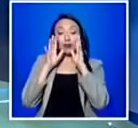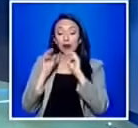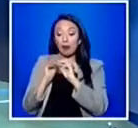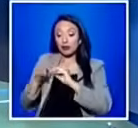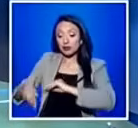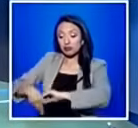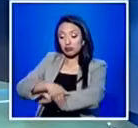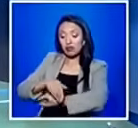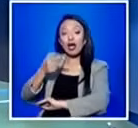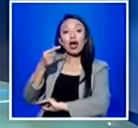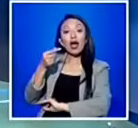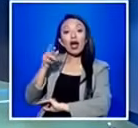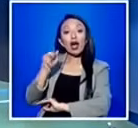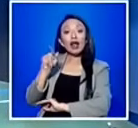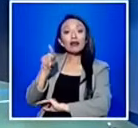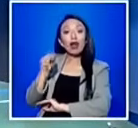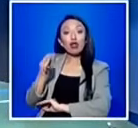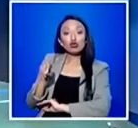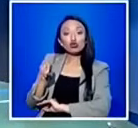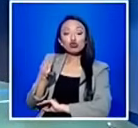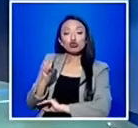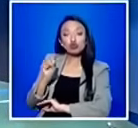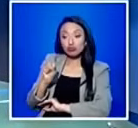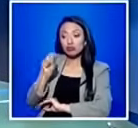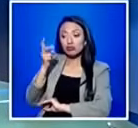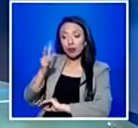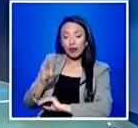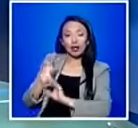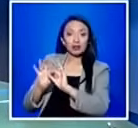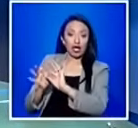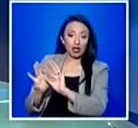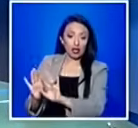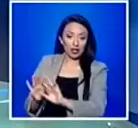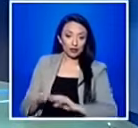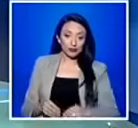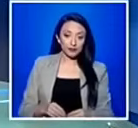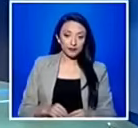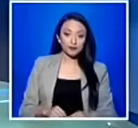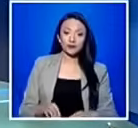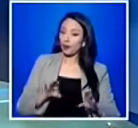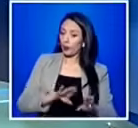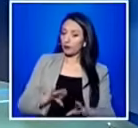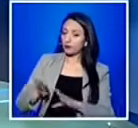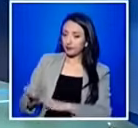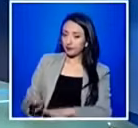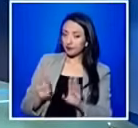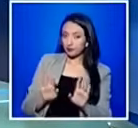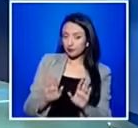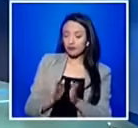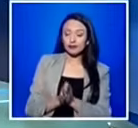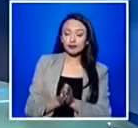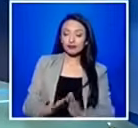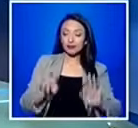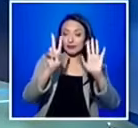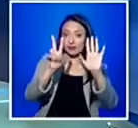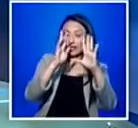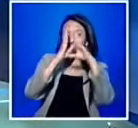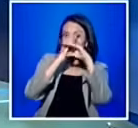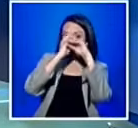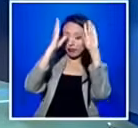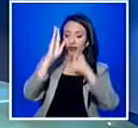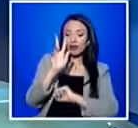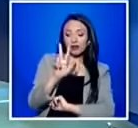trabajos de repavimentación en las paradas, en las estaciones de la Ecovía. Seguimos con las noticias de la comunidad, siendo las 7 de la mañana